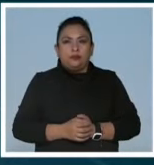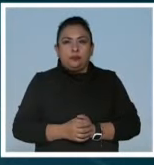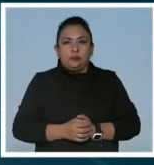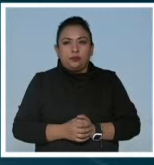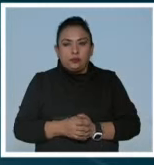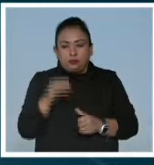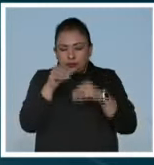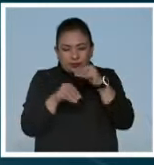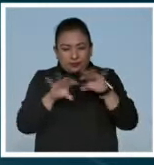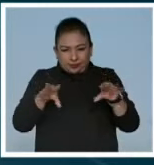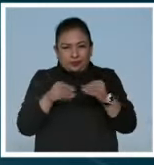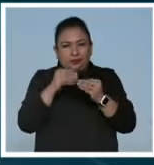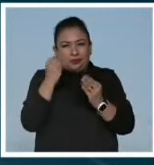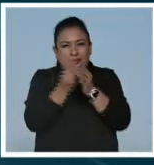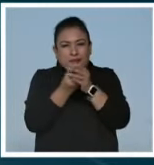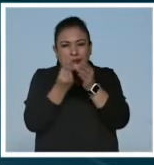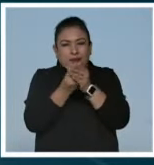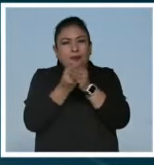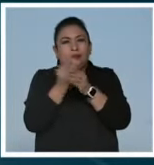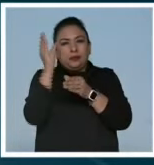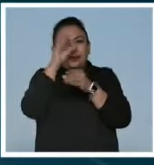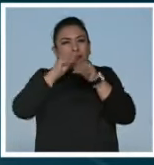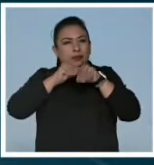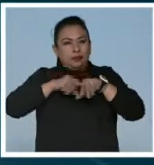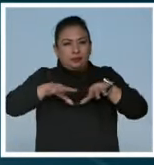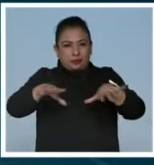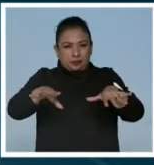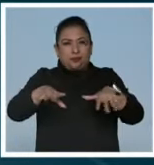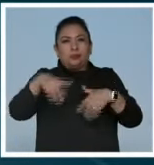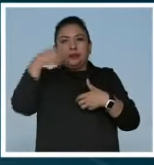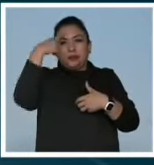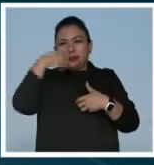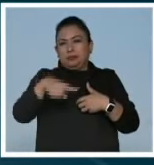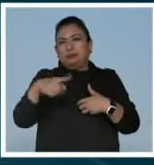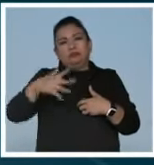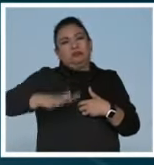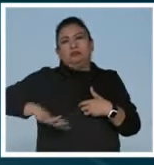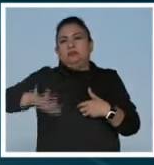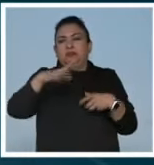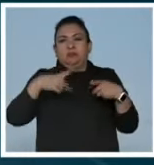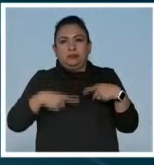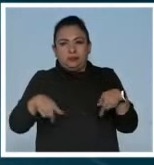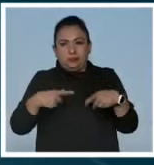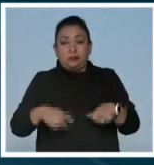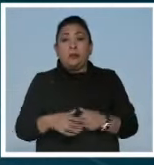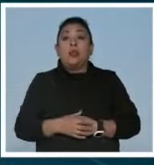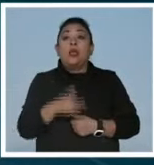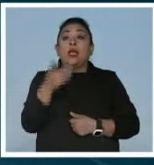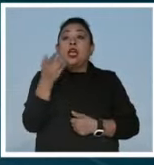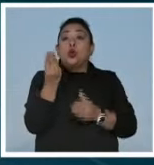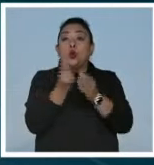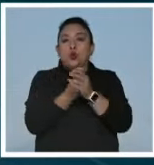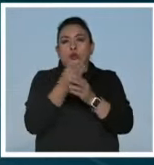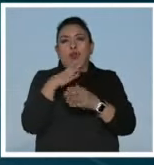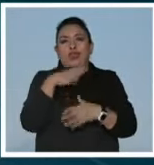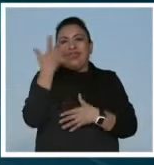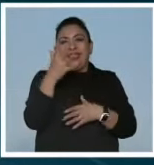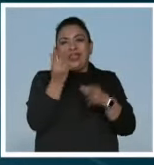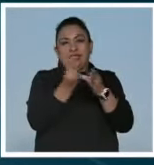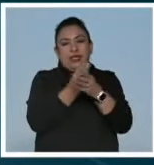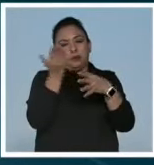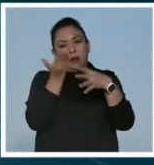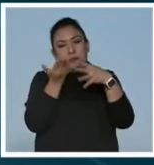armado como un curso de divulgación científica para el gran público. El curso estará dividido en 10 sesiones